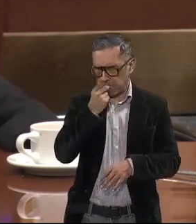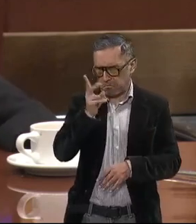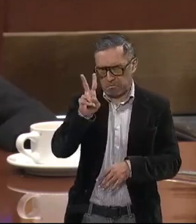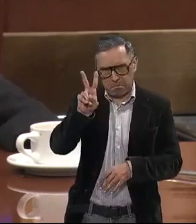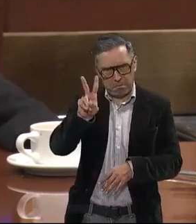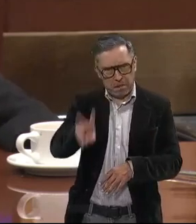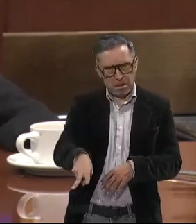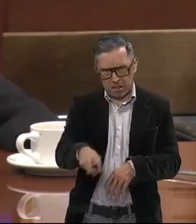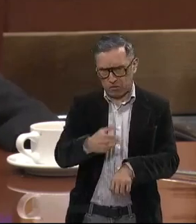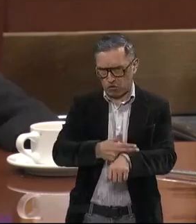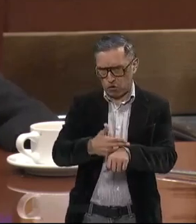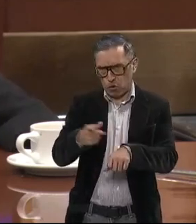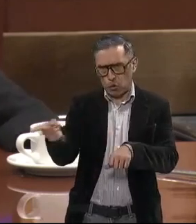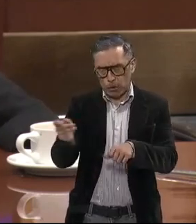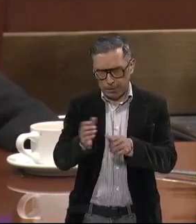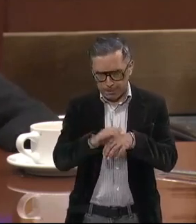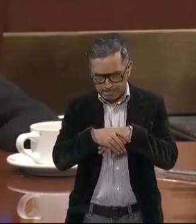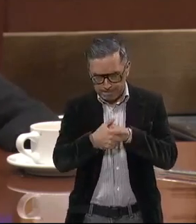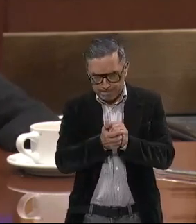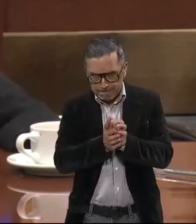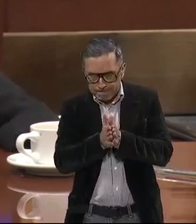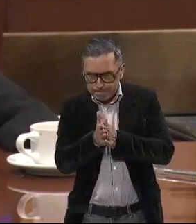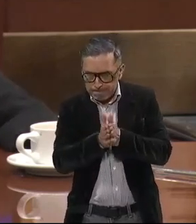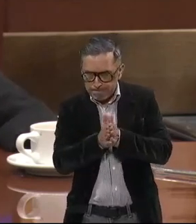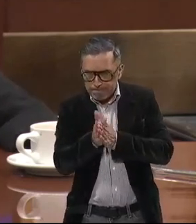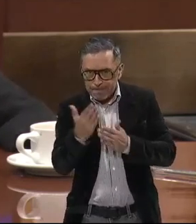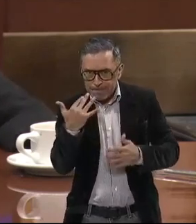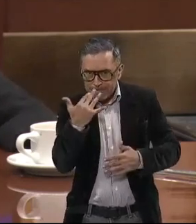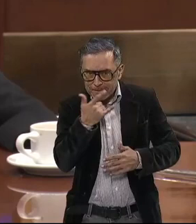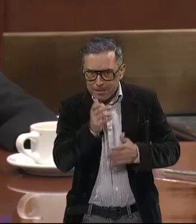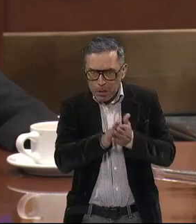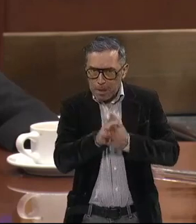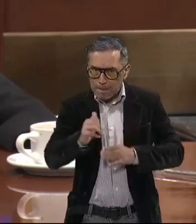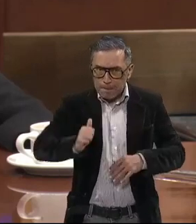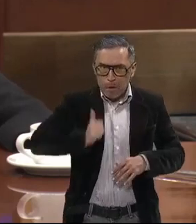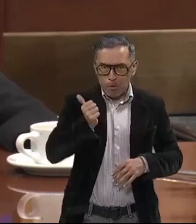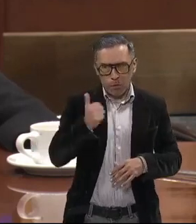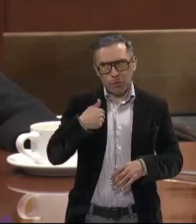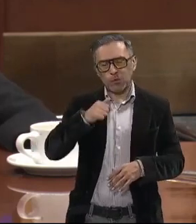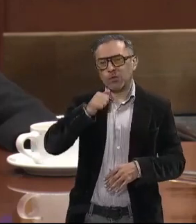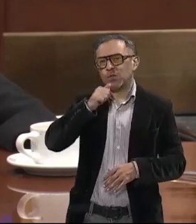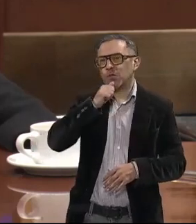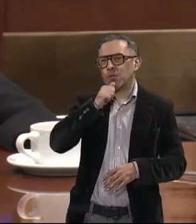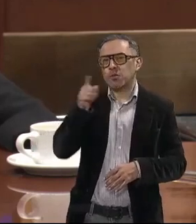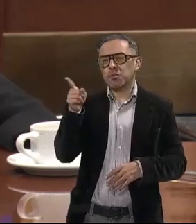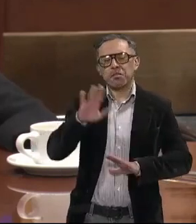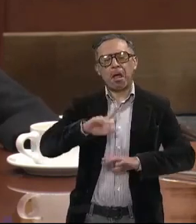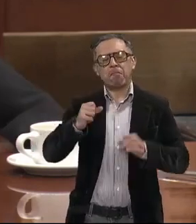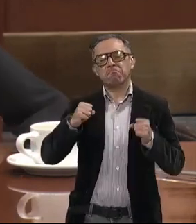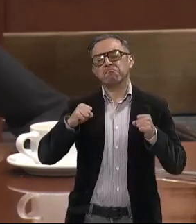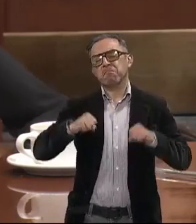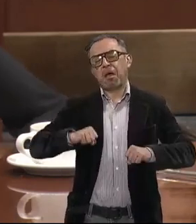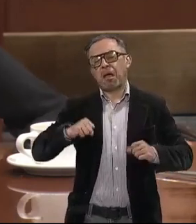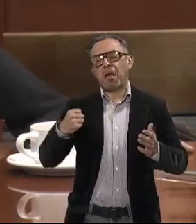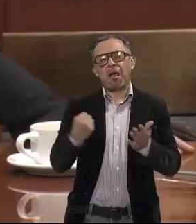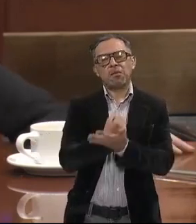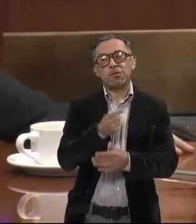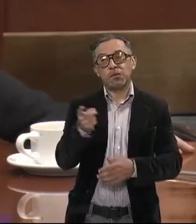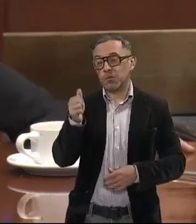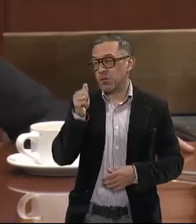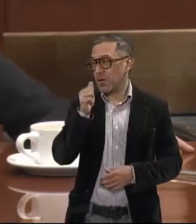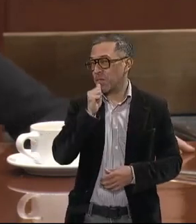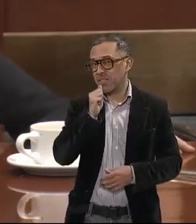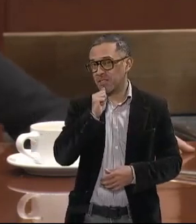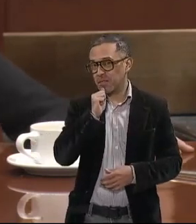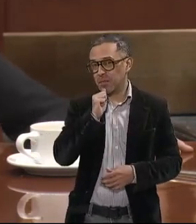se froten las manos todavía, no canten victoria, la última palabra aún no está dicha. El plan